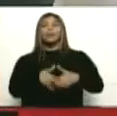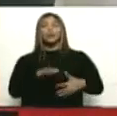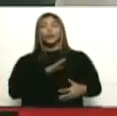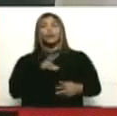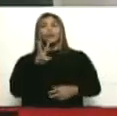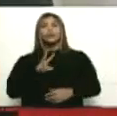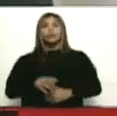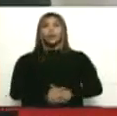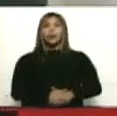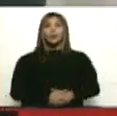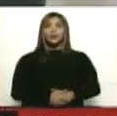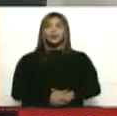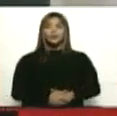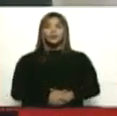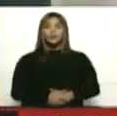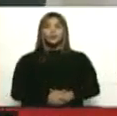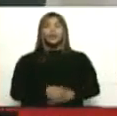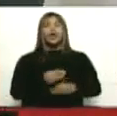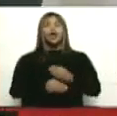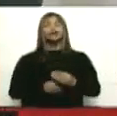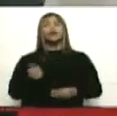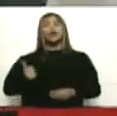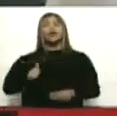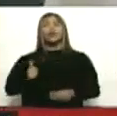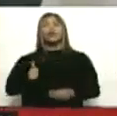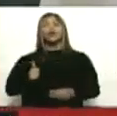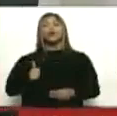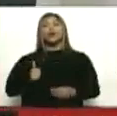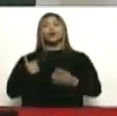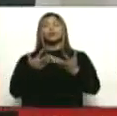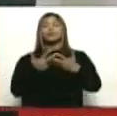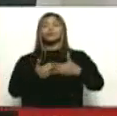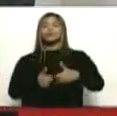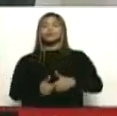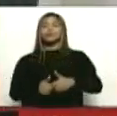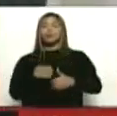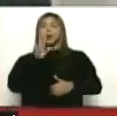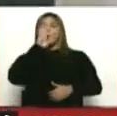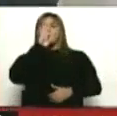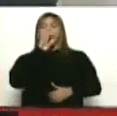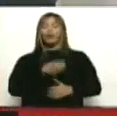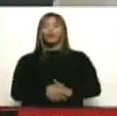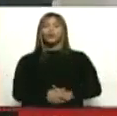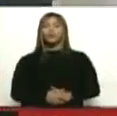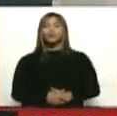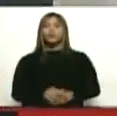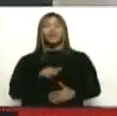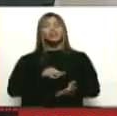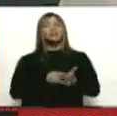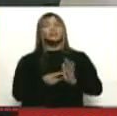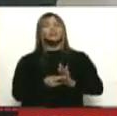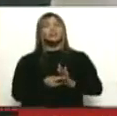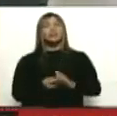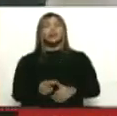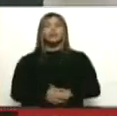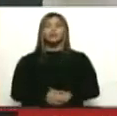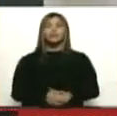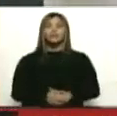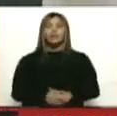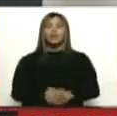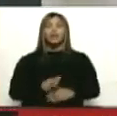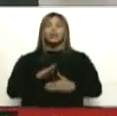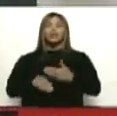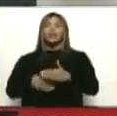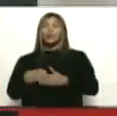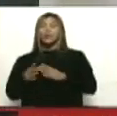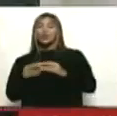venezolana para hacer cualquier operación financiera, cualquier operación bancaria. ¿Qué nos ha significado eso en la práctica? Luego, con todas las